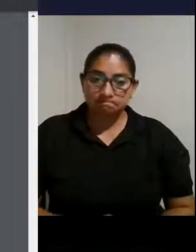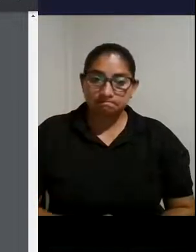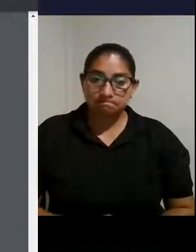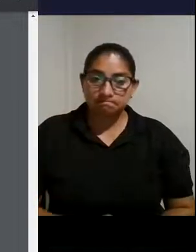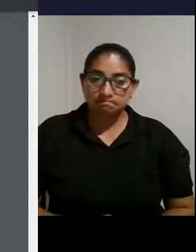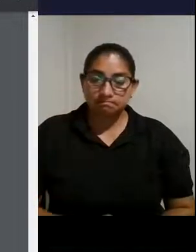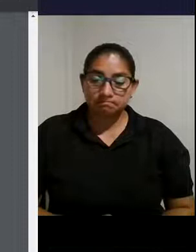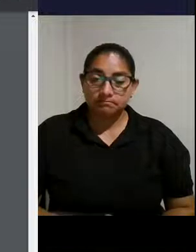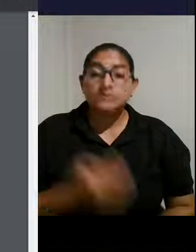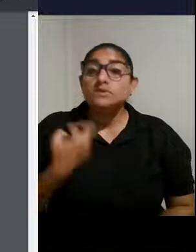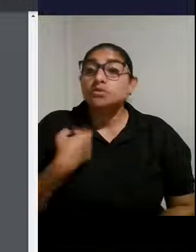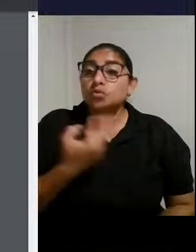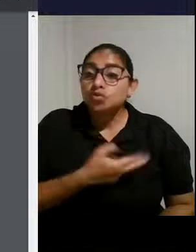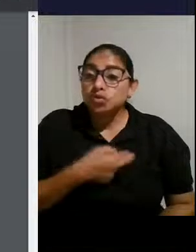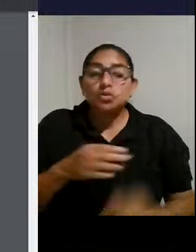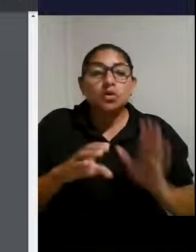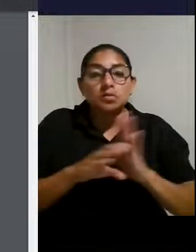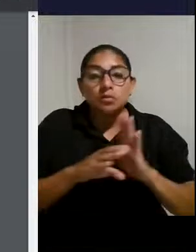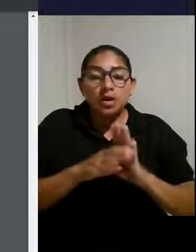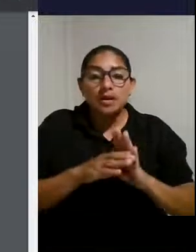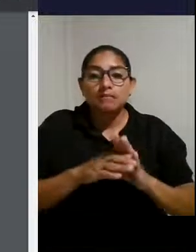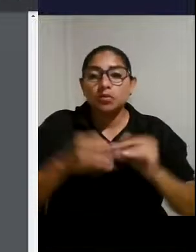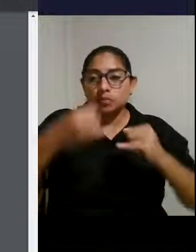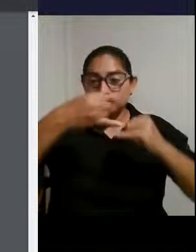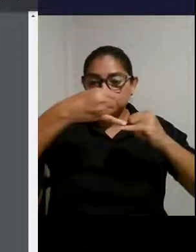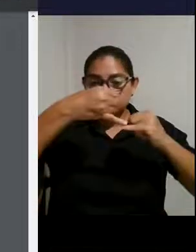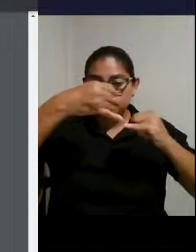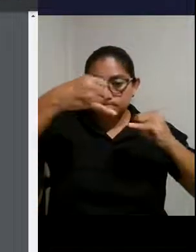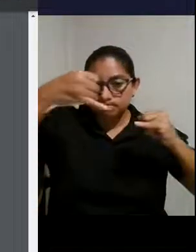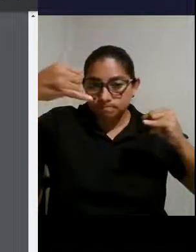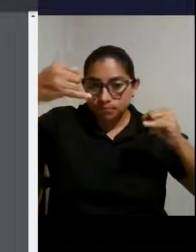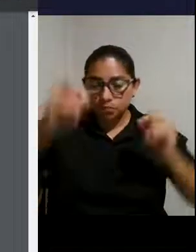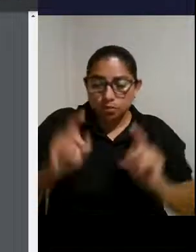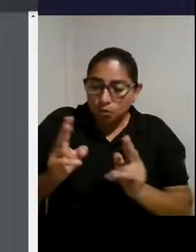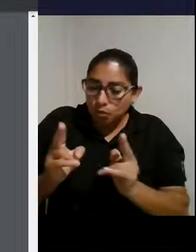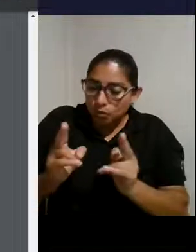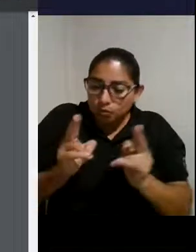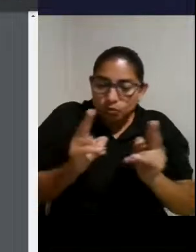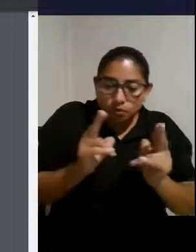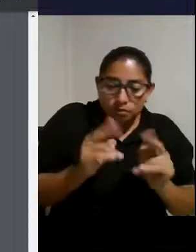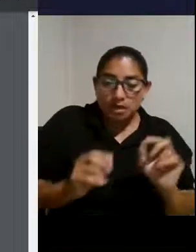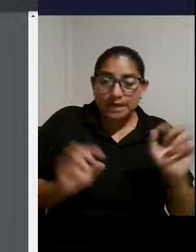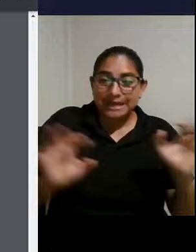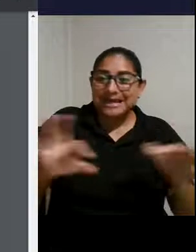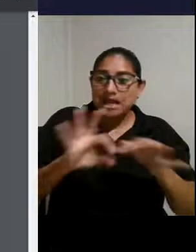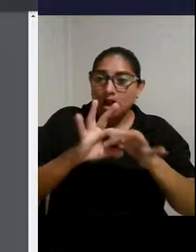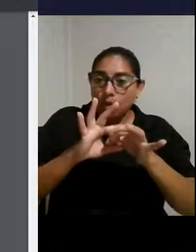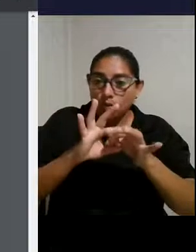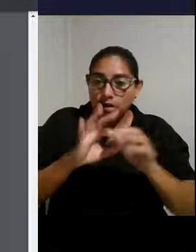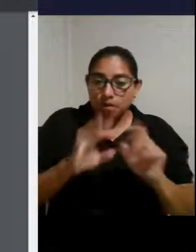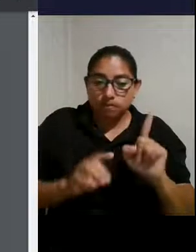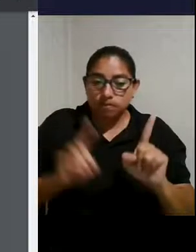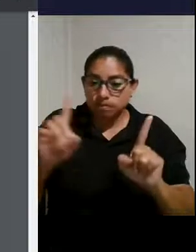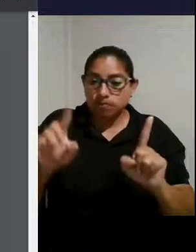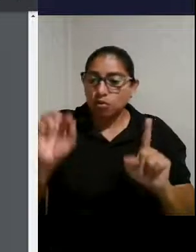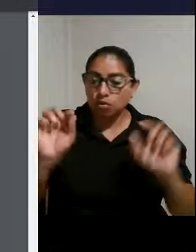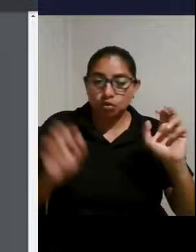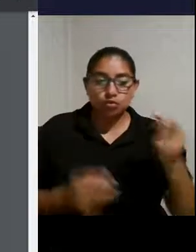Si nosotros trazamos un segmento que una los dos